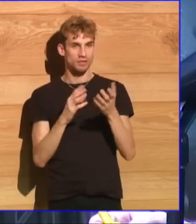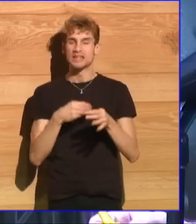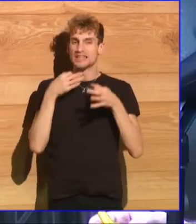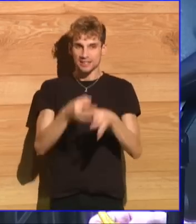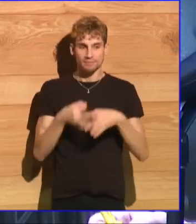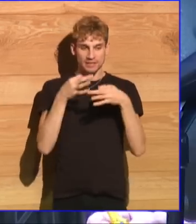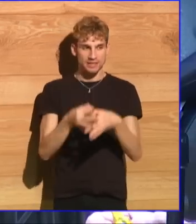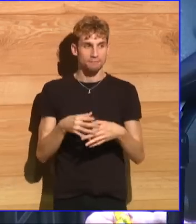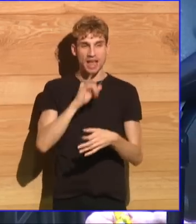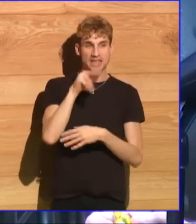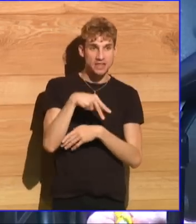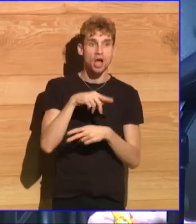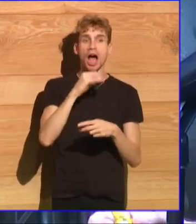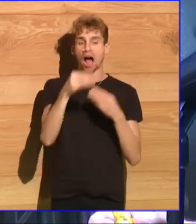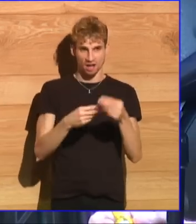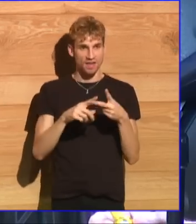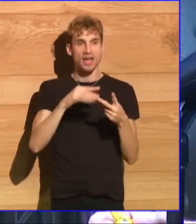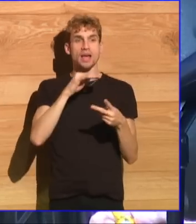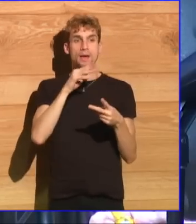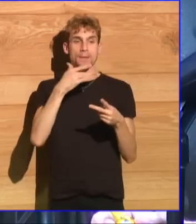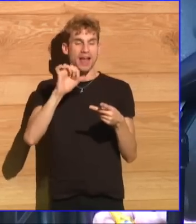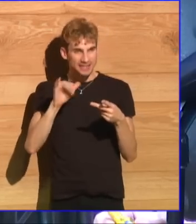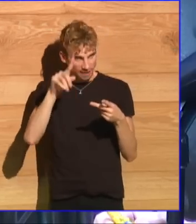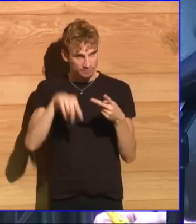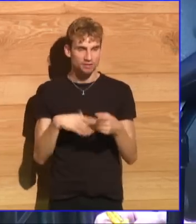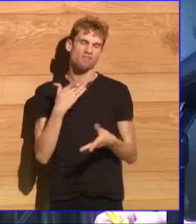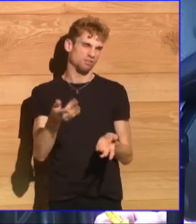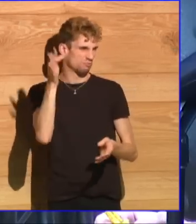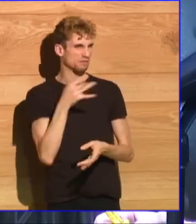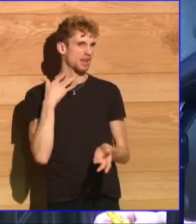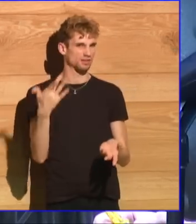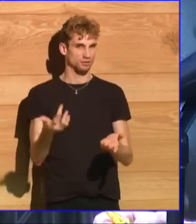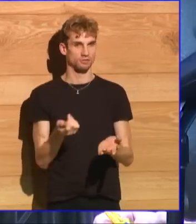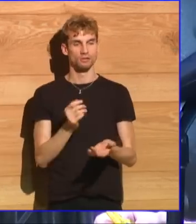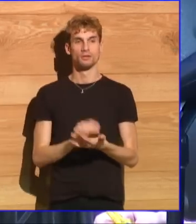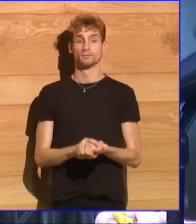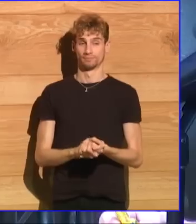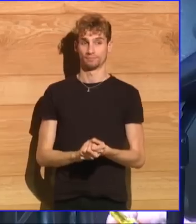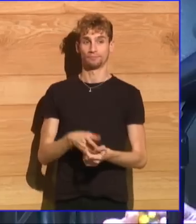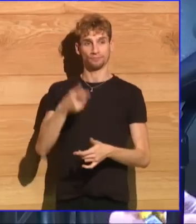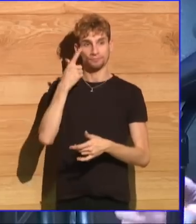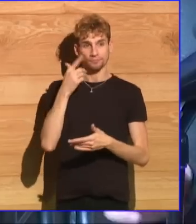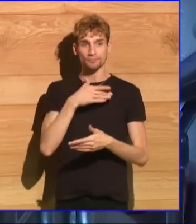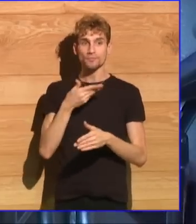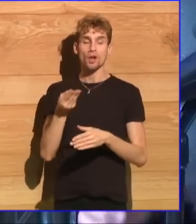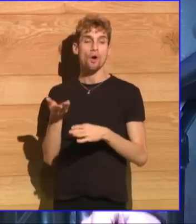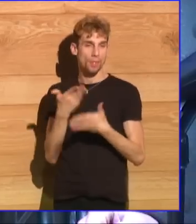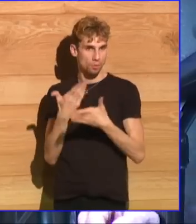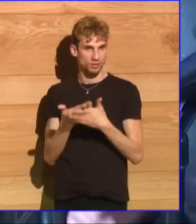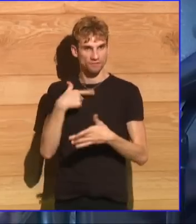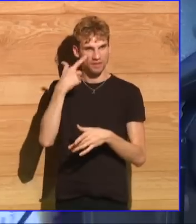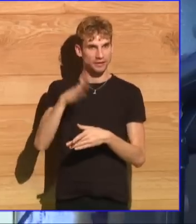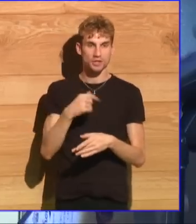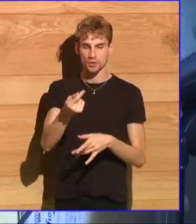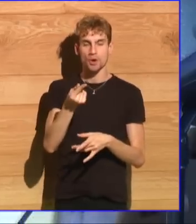hace Basie, muerden por la mitad. Y os voy a Qué demostrar. asco de película, de verdad. Os voy a demostrar, quiero por favor darles un bombón, yo voy a cogerme uno también,